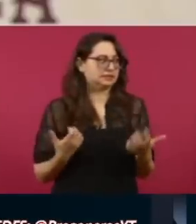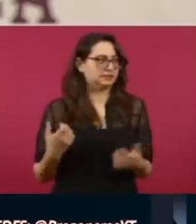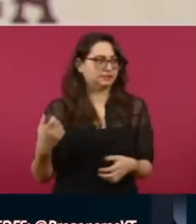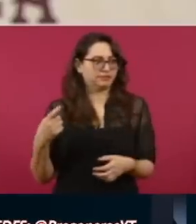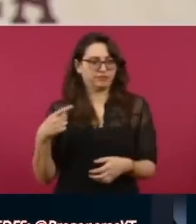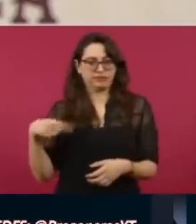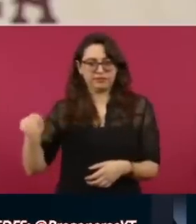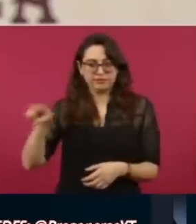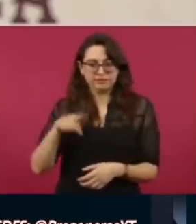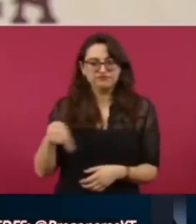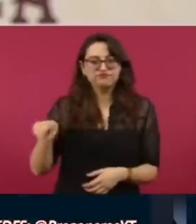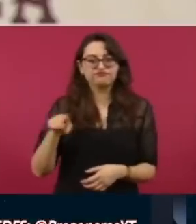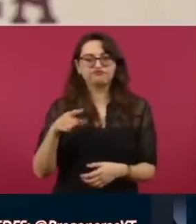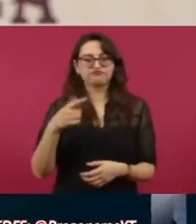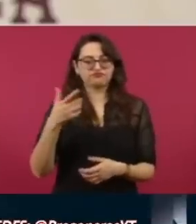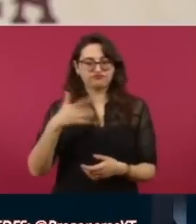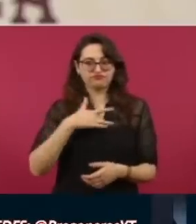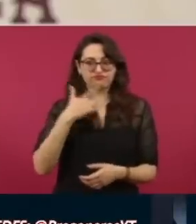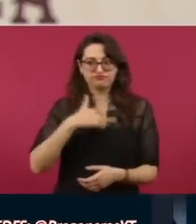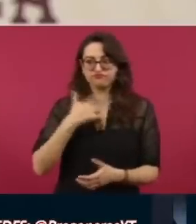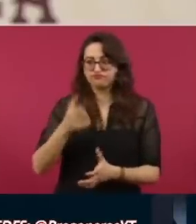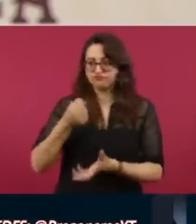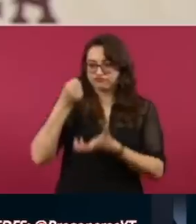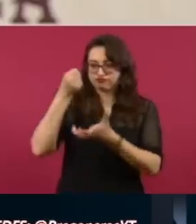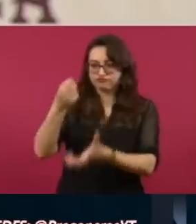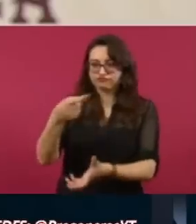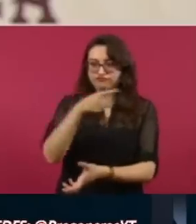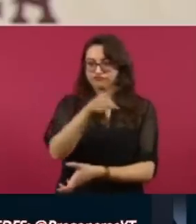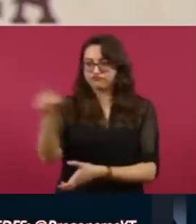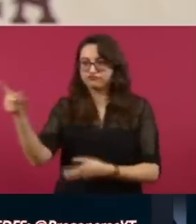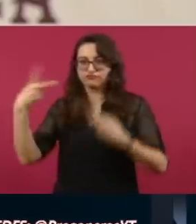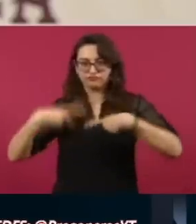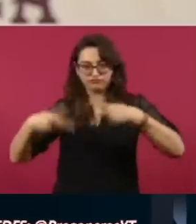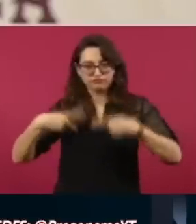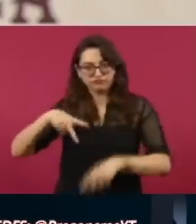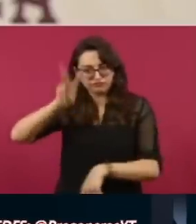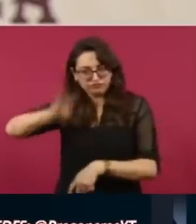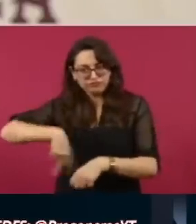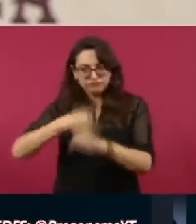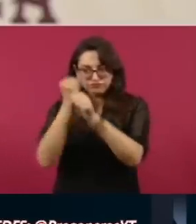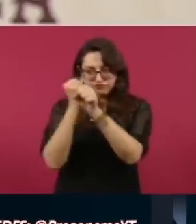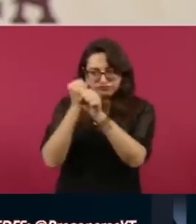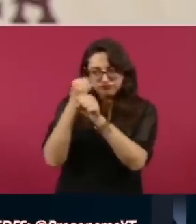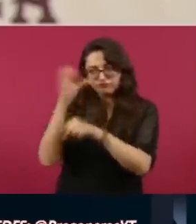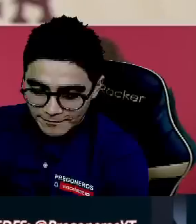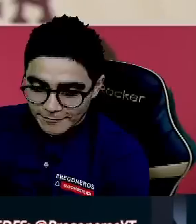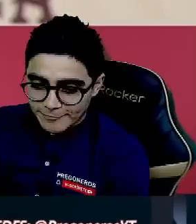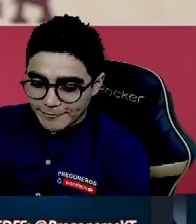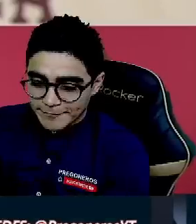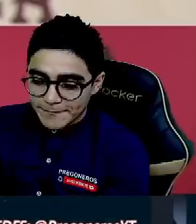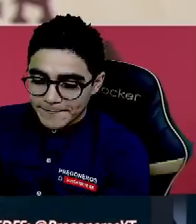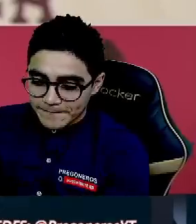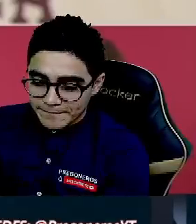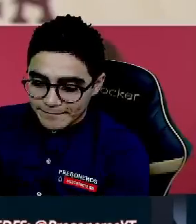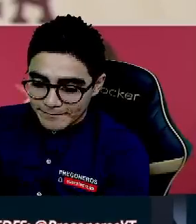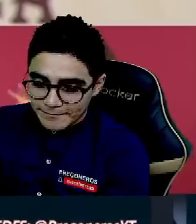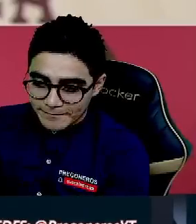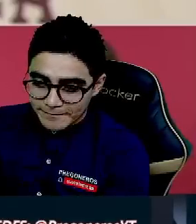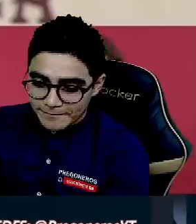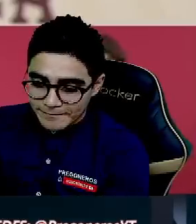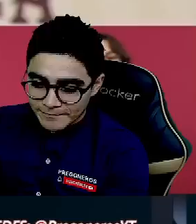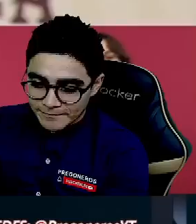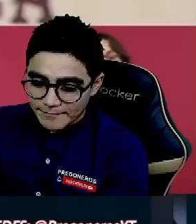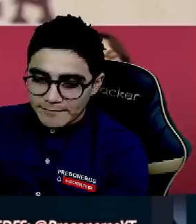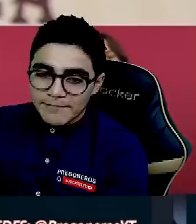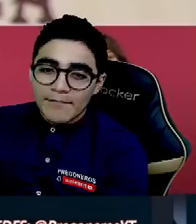para ellos no existen y no les importa bueno hasta aquí está pero vamos con un selva